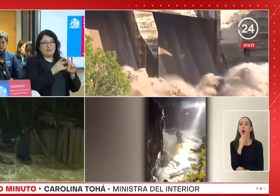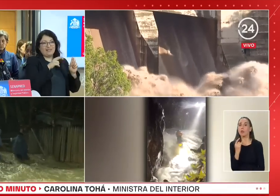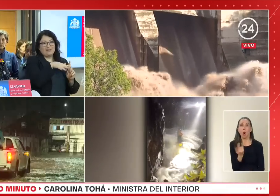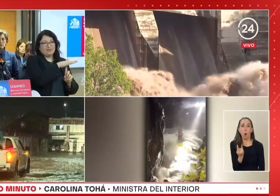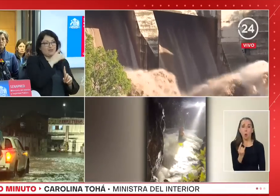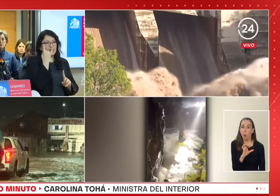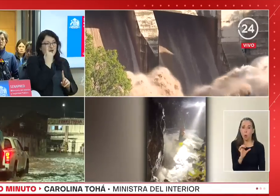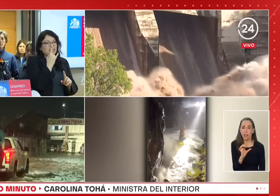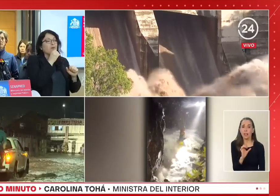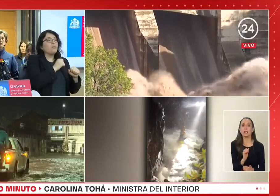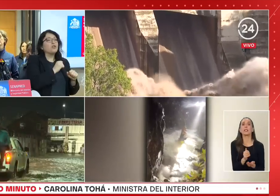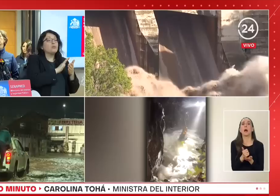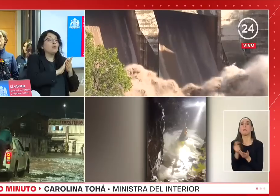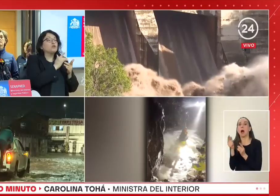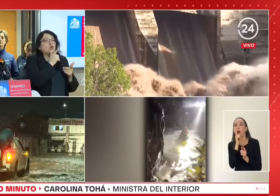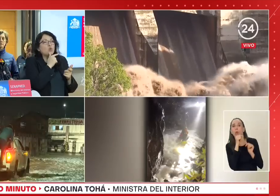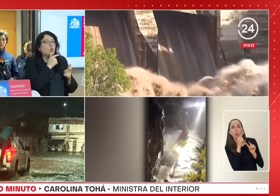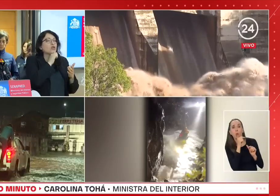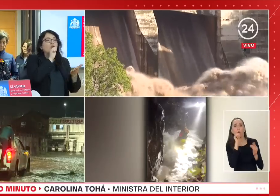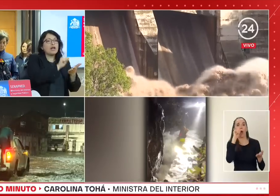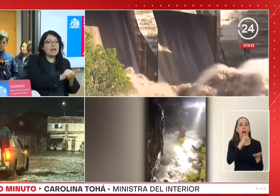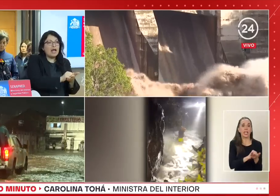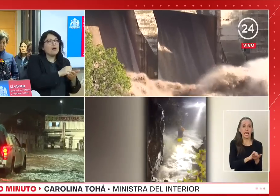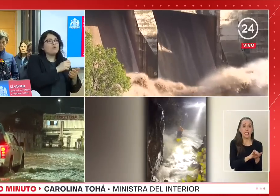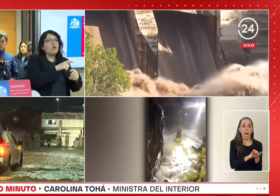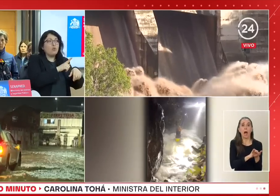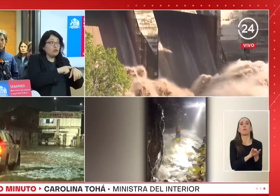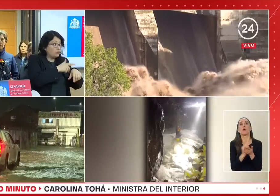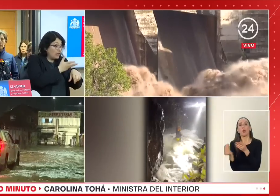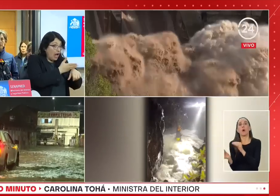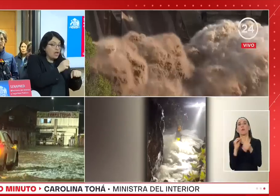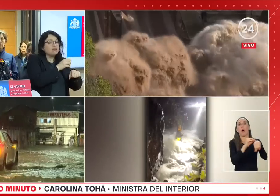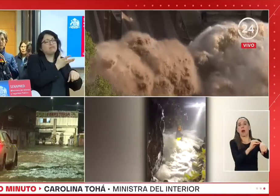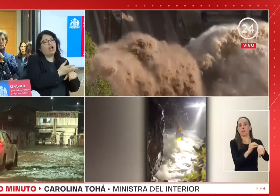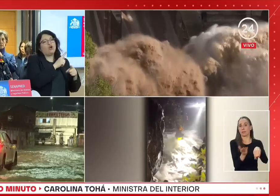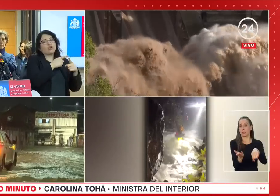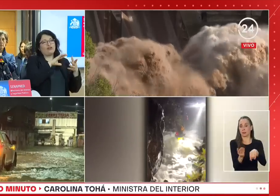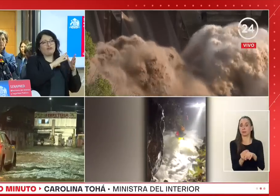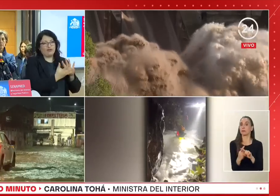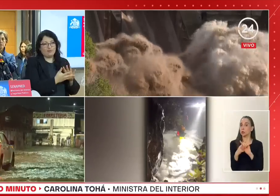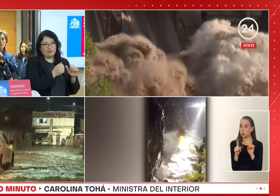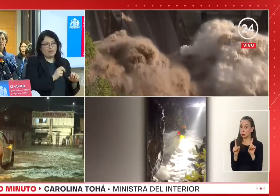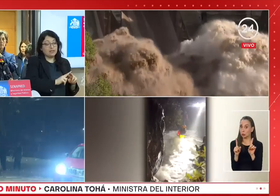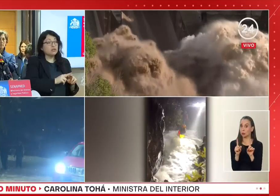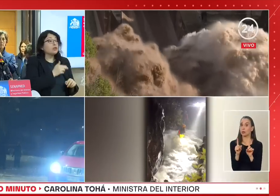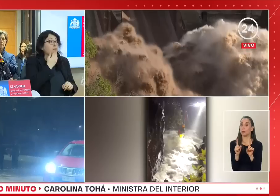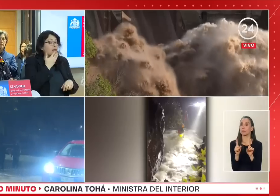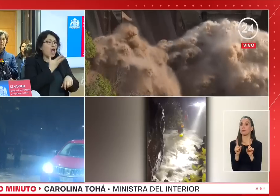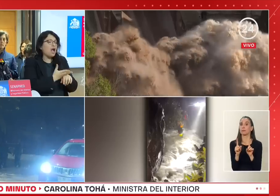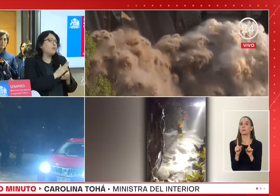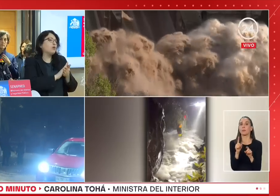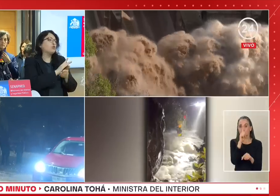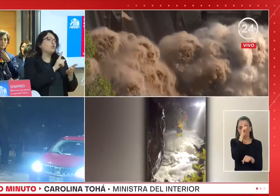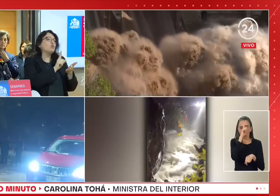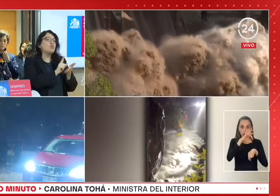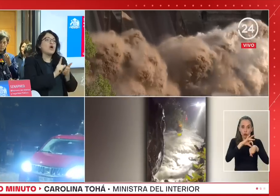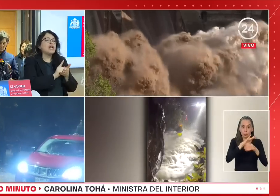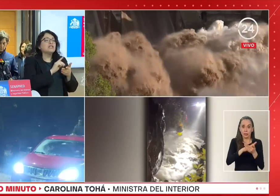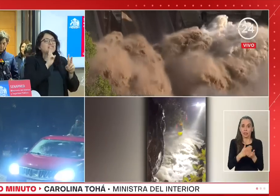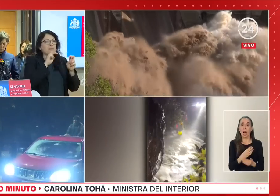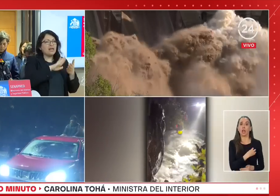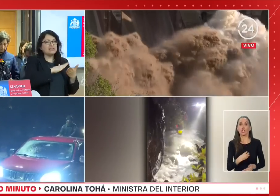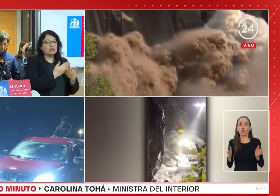emergencia para hacer llegar las inquietudes y los reclamos cuando los haya También tenemos hemos tenido afectaciones instalaciones de salud en